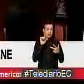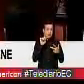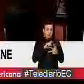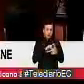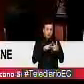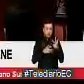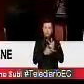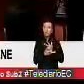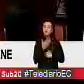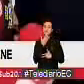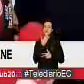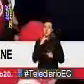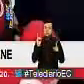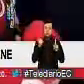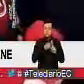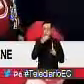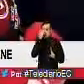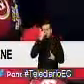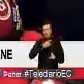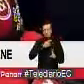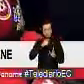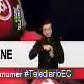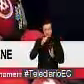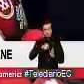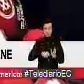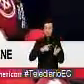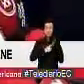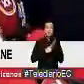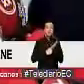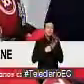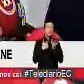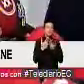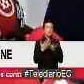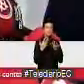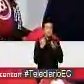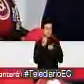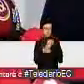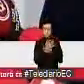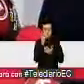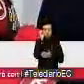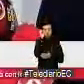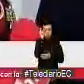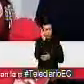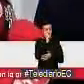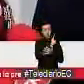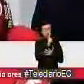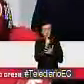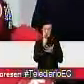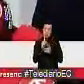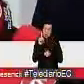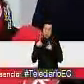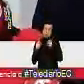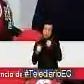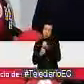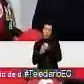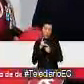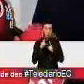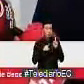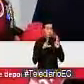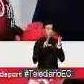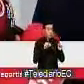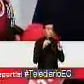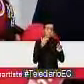una sentencia en primera instancia. Dentro de las deliberaciones se expresarán los criterios a favor o en contra del